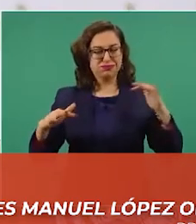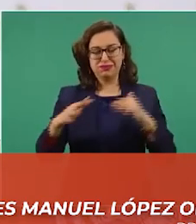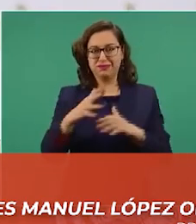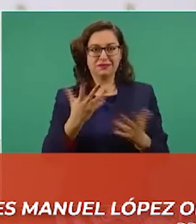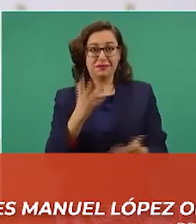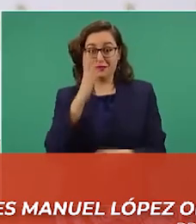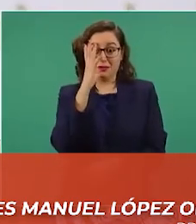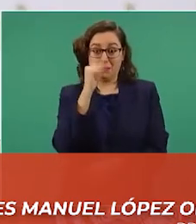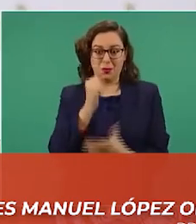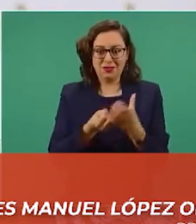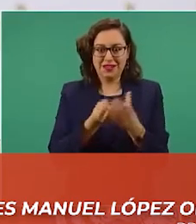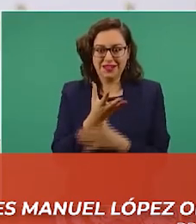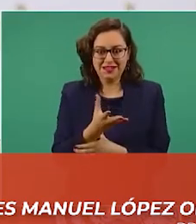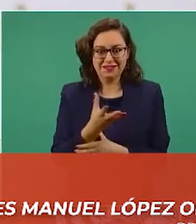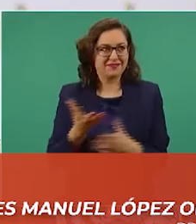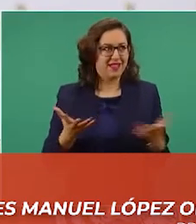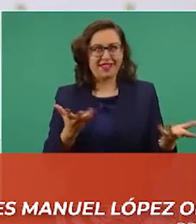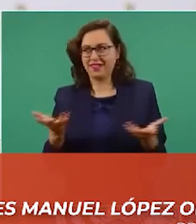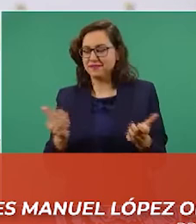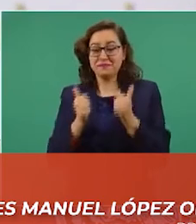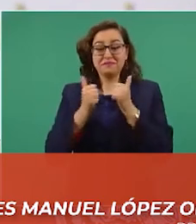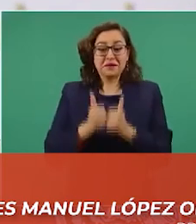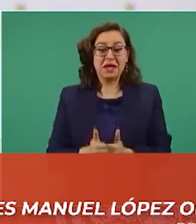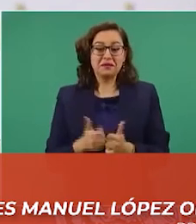¿Qué me decían?